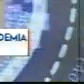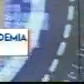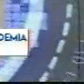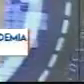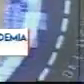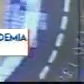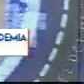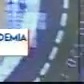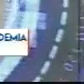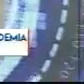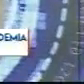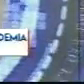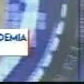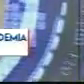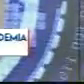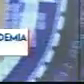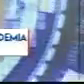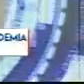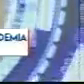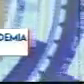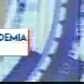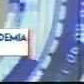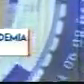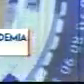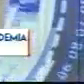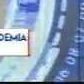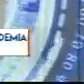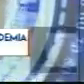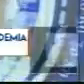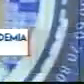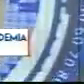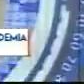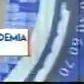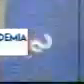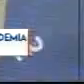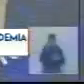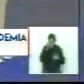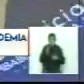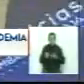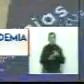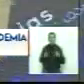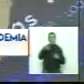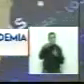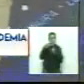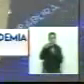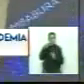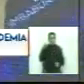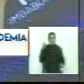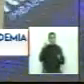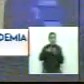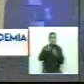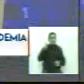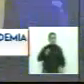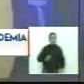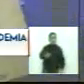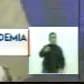fin, y que para muchos se ha curado, otros que no es la solución. Y la segunda, ¿hasta cuándo vamos a estar con este tema?